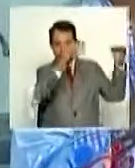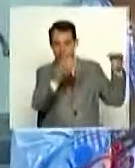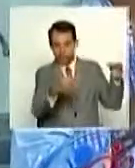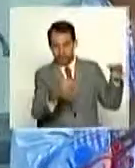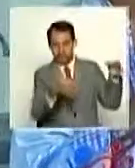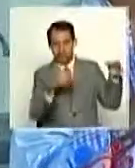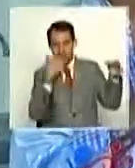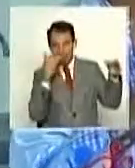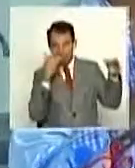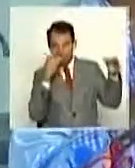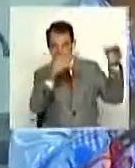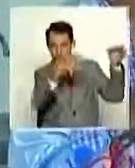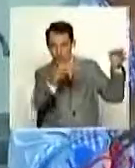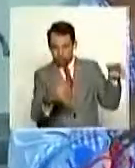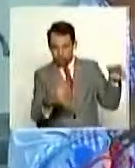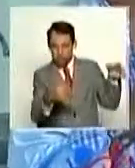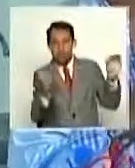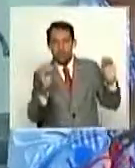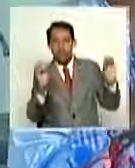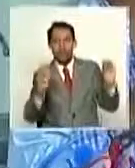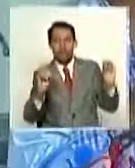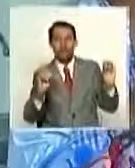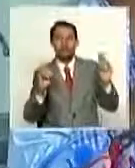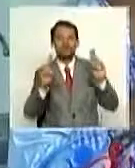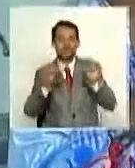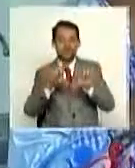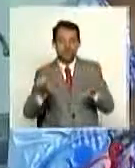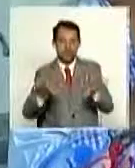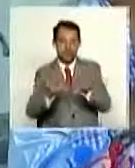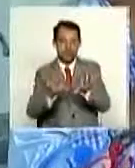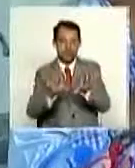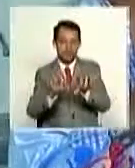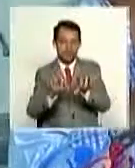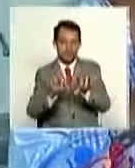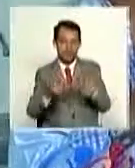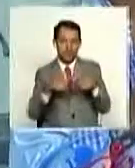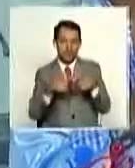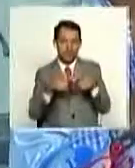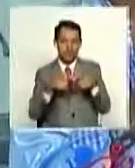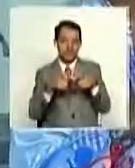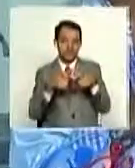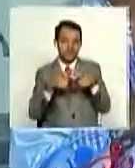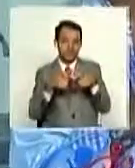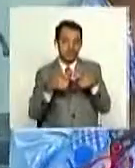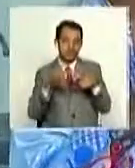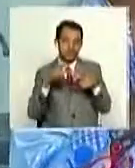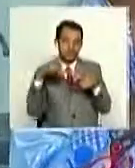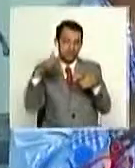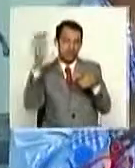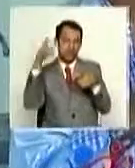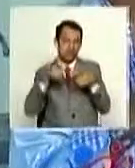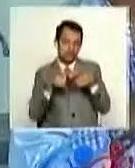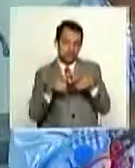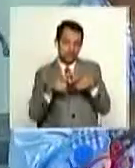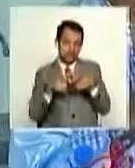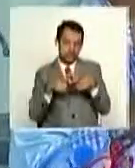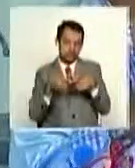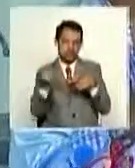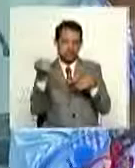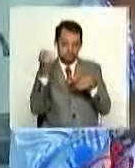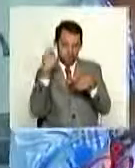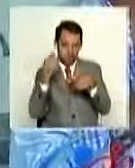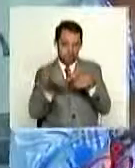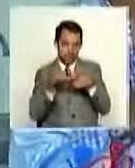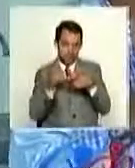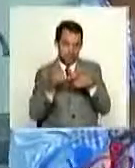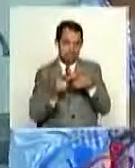convencional como las que todos conocemos, o también en un medio de almacenamiento para imágenes digitales, como puede